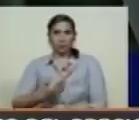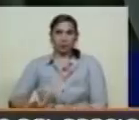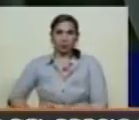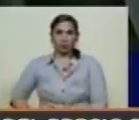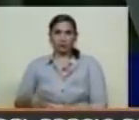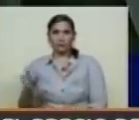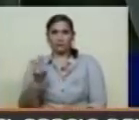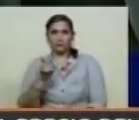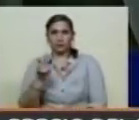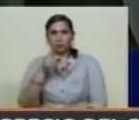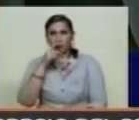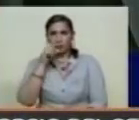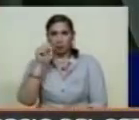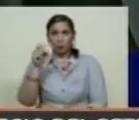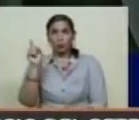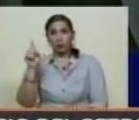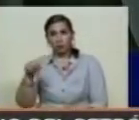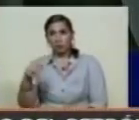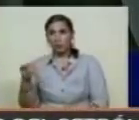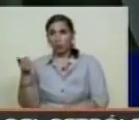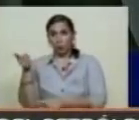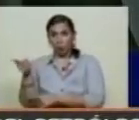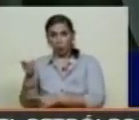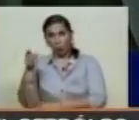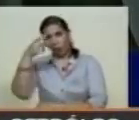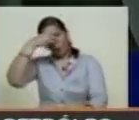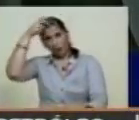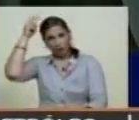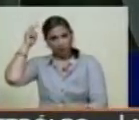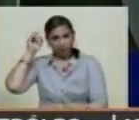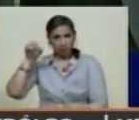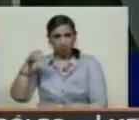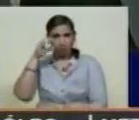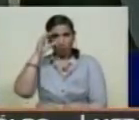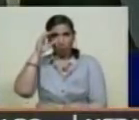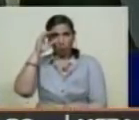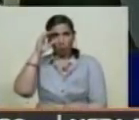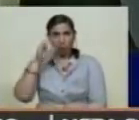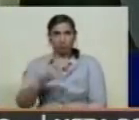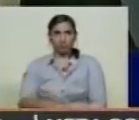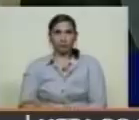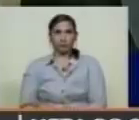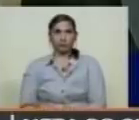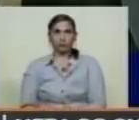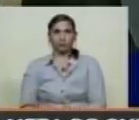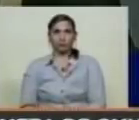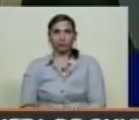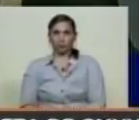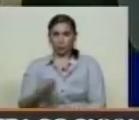señor Canciller, que haya decidido empezar por